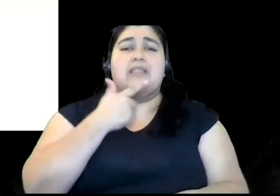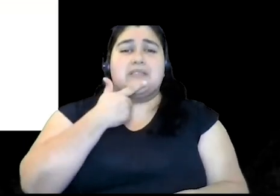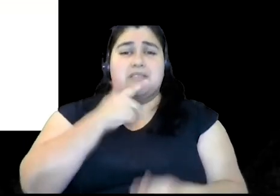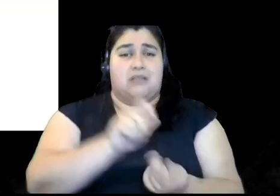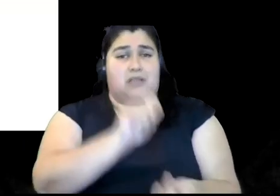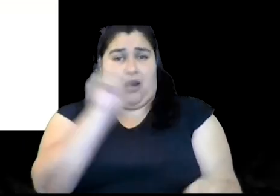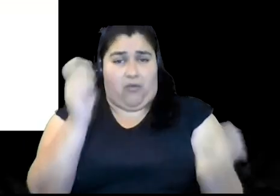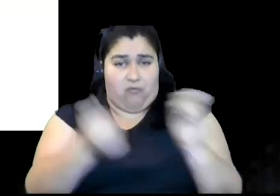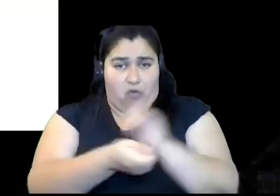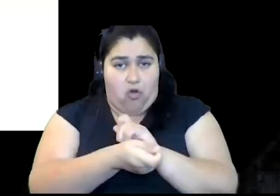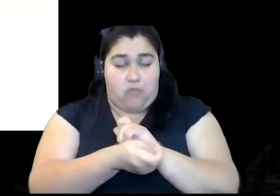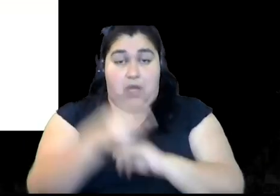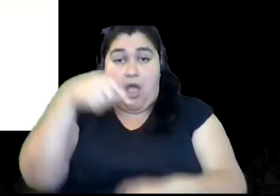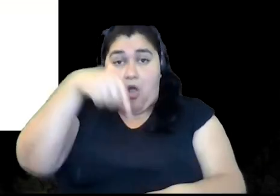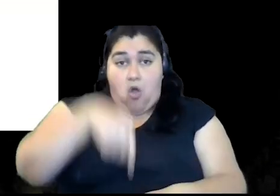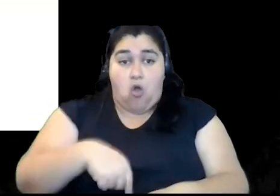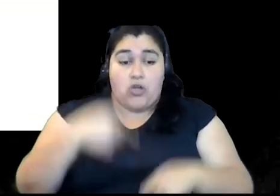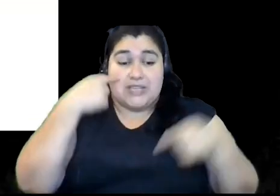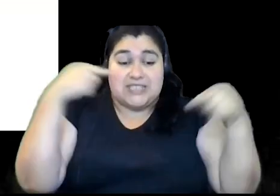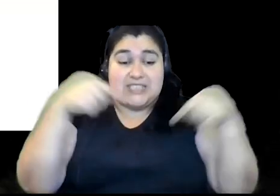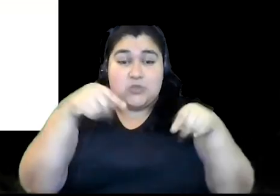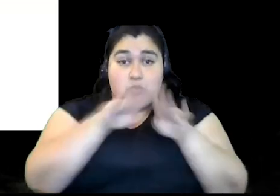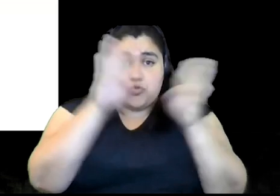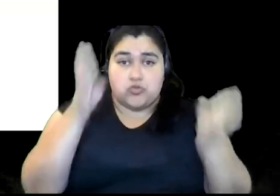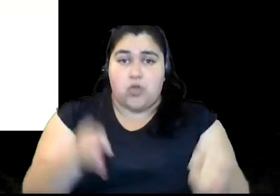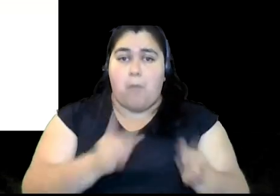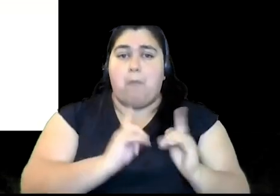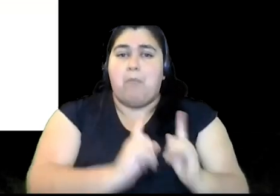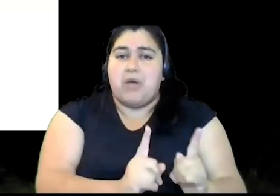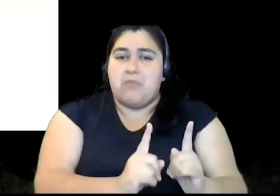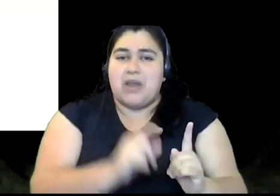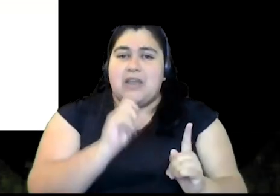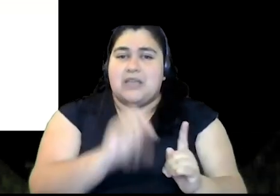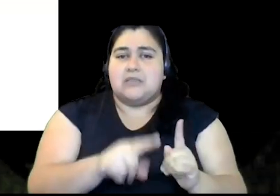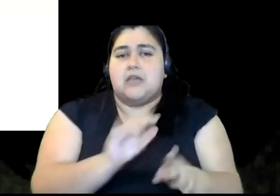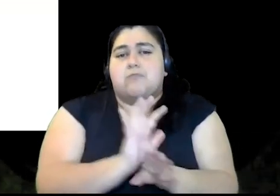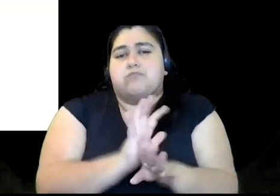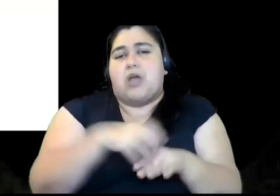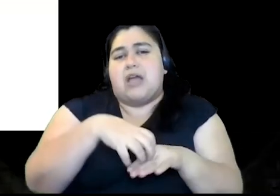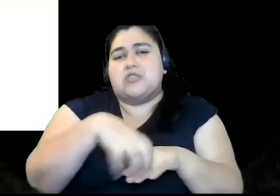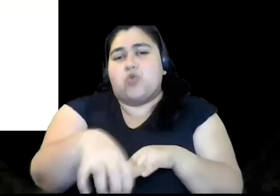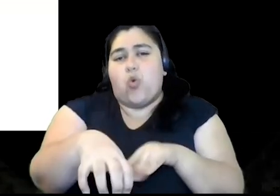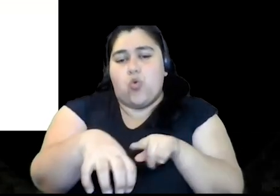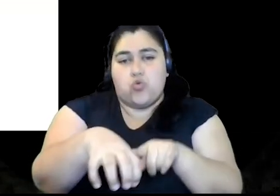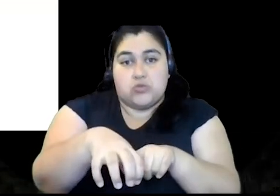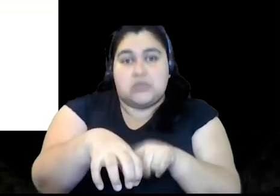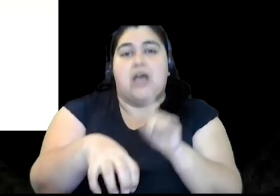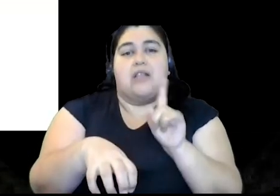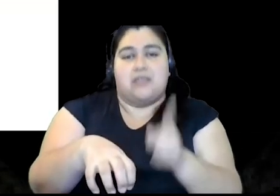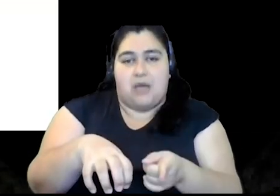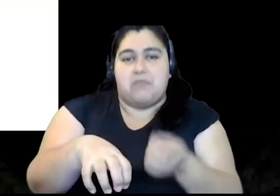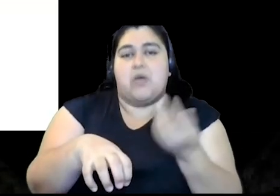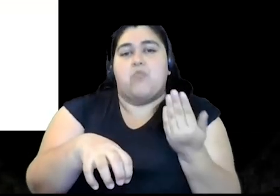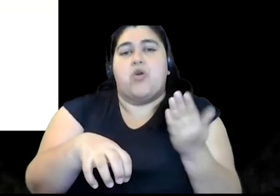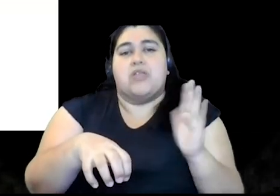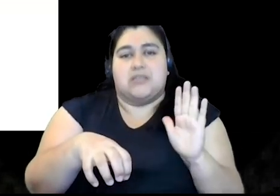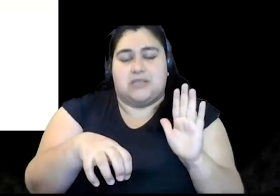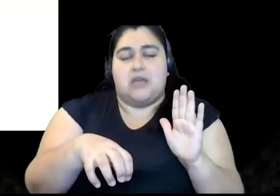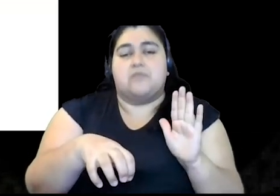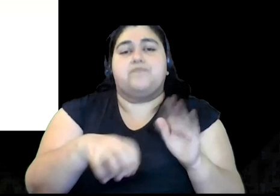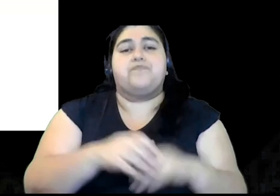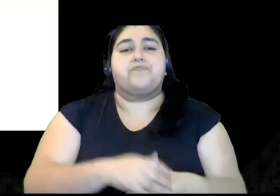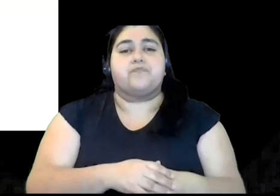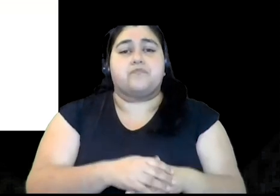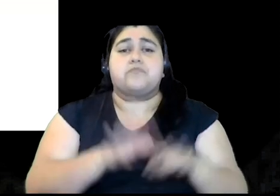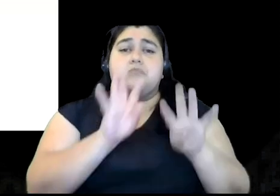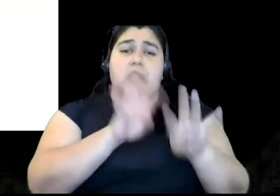y hoy un establecimiento permanente no solamente es una sucursal, sino puede ser un